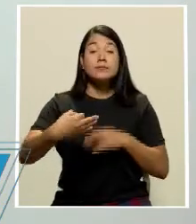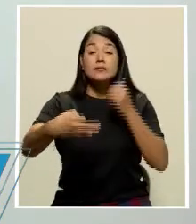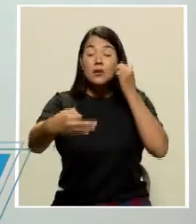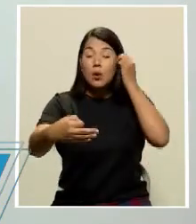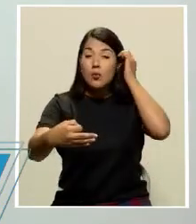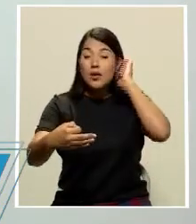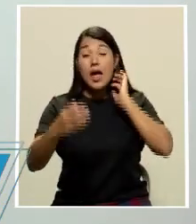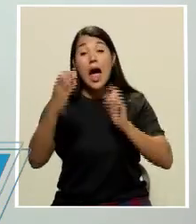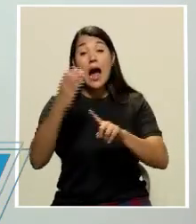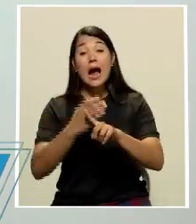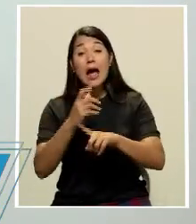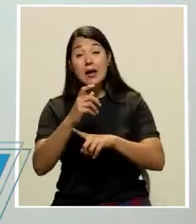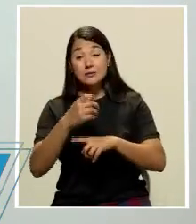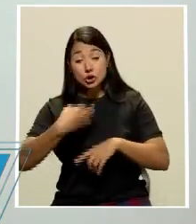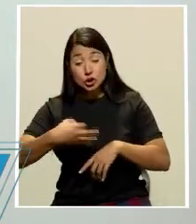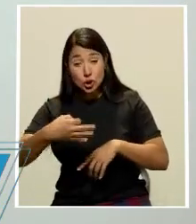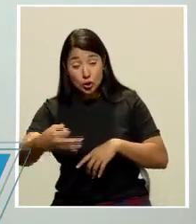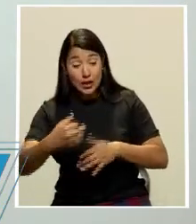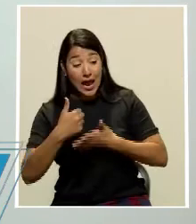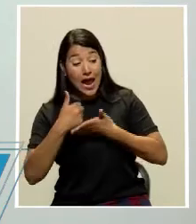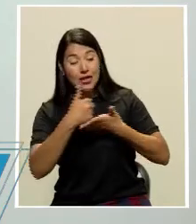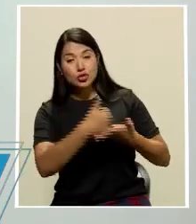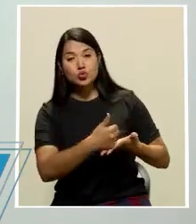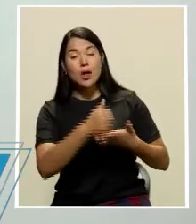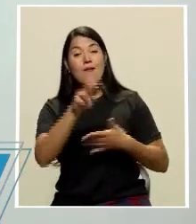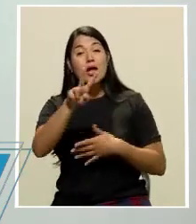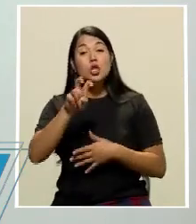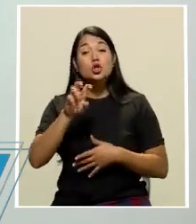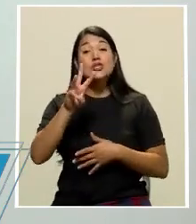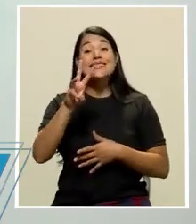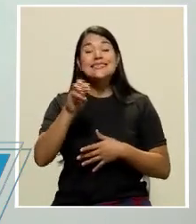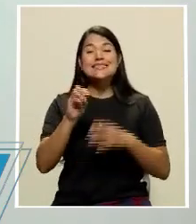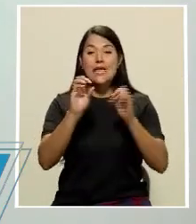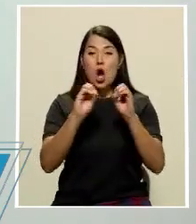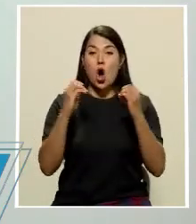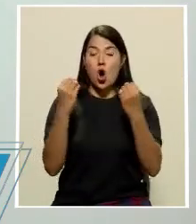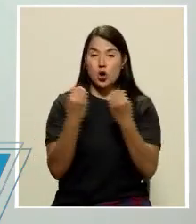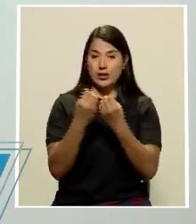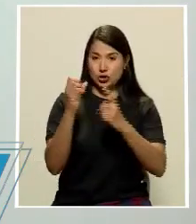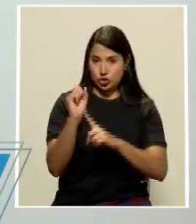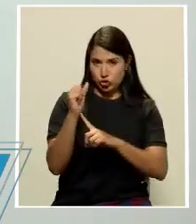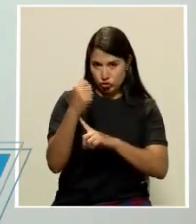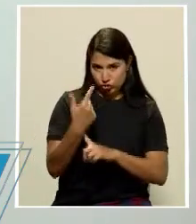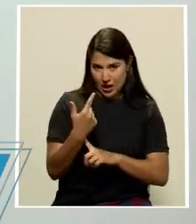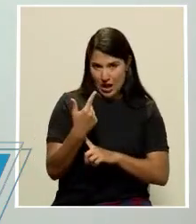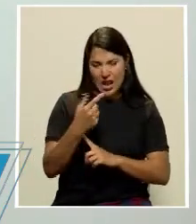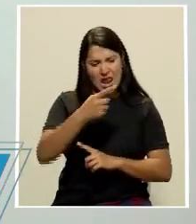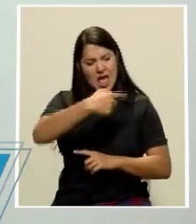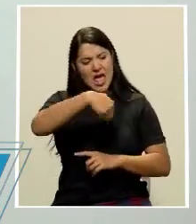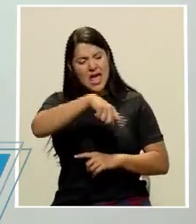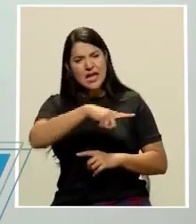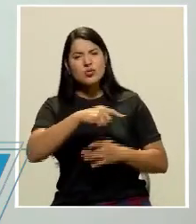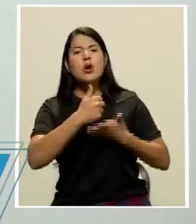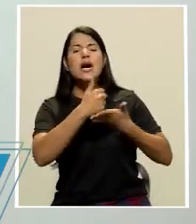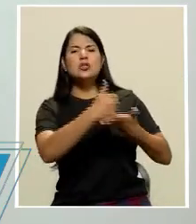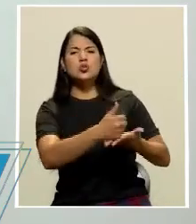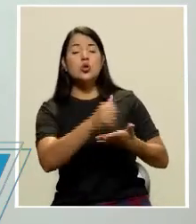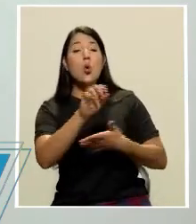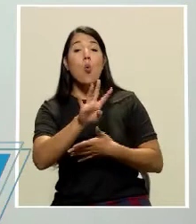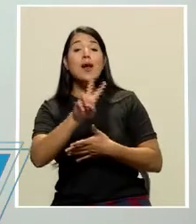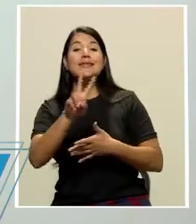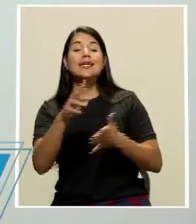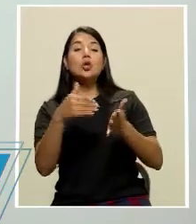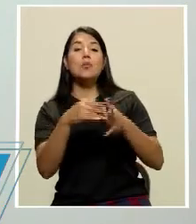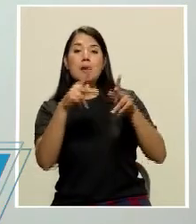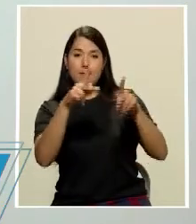pedidos mensuales a 260 organizaciones sociales que albergan a unas 42,000 personas que